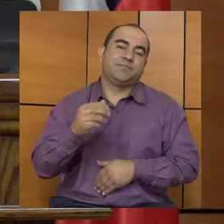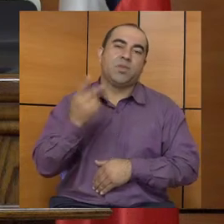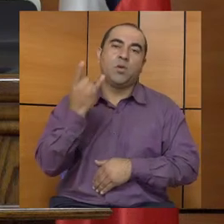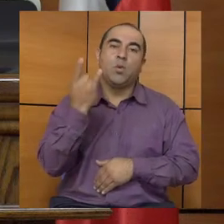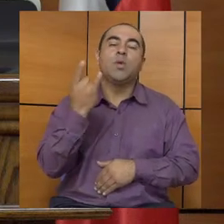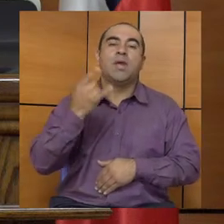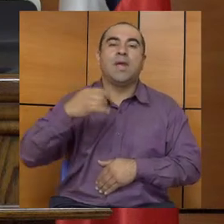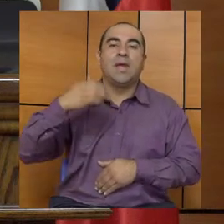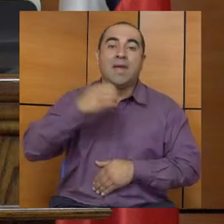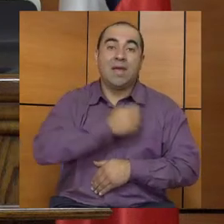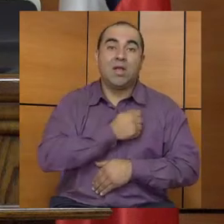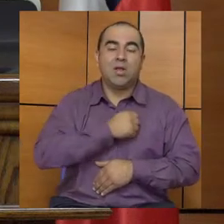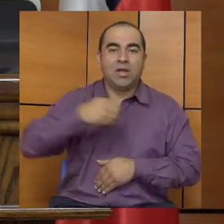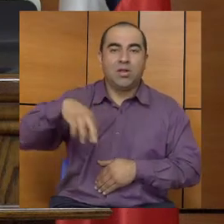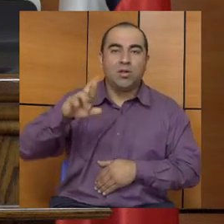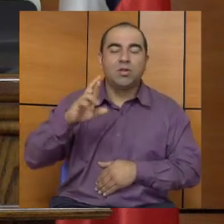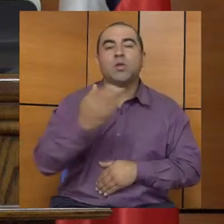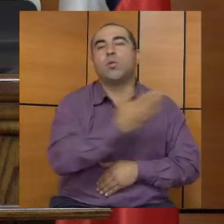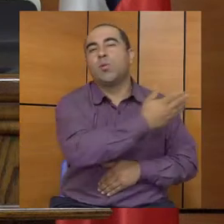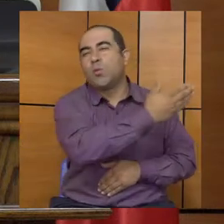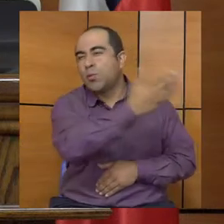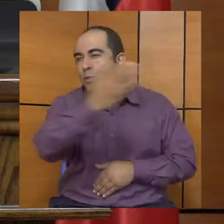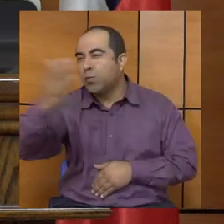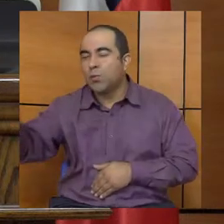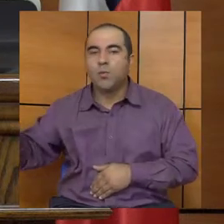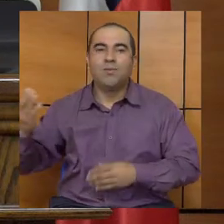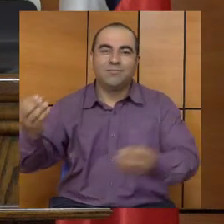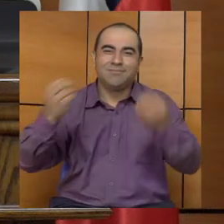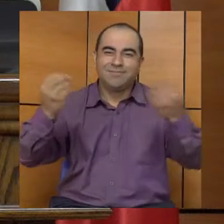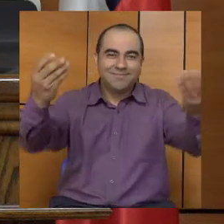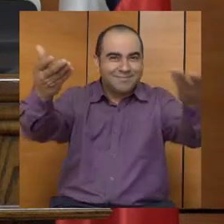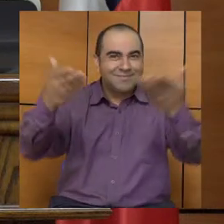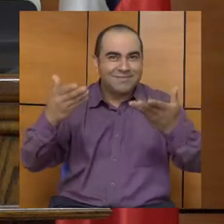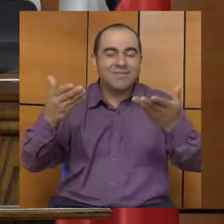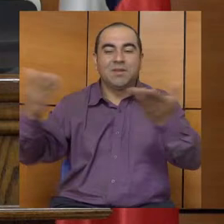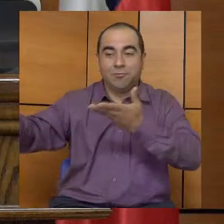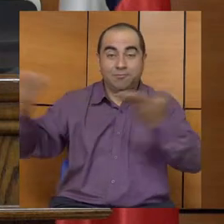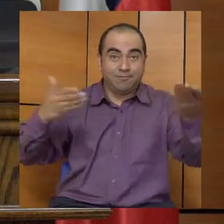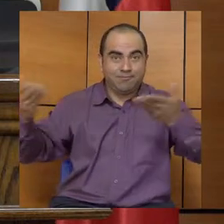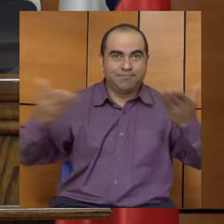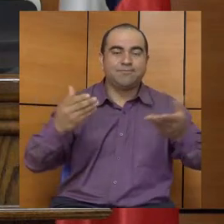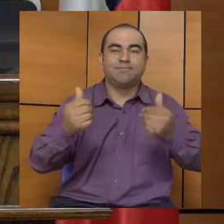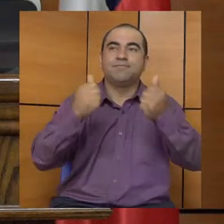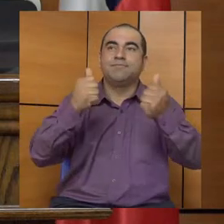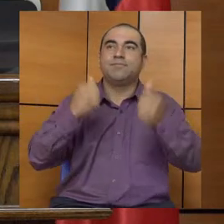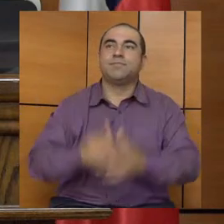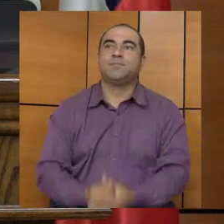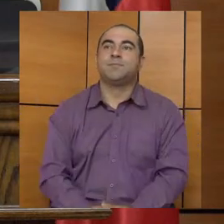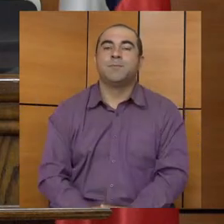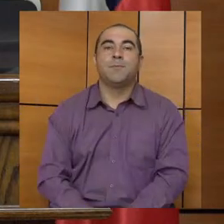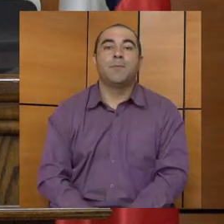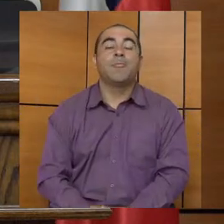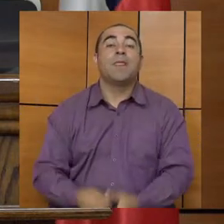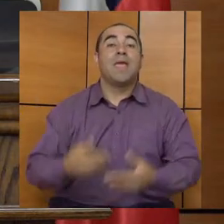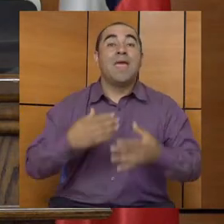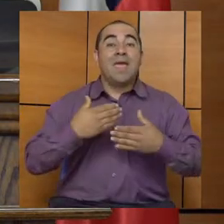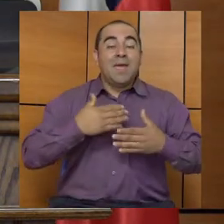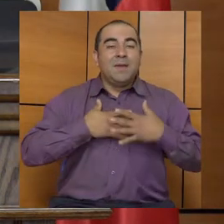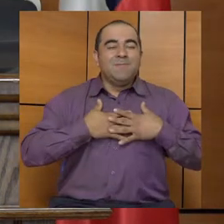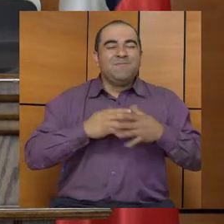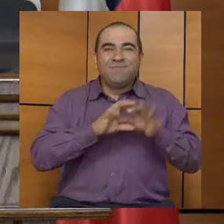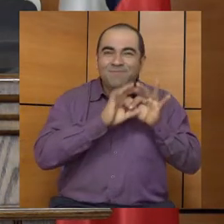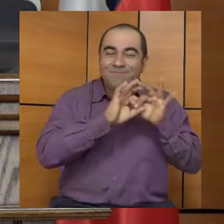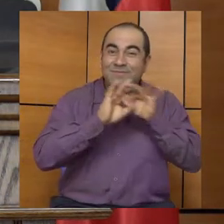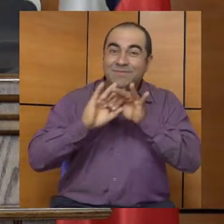UCN, sean todas y todos ustedes muy bienvenidos y bienvenidas. Con mucho agrado, les damos la